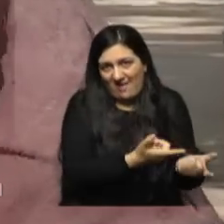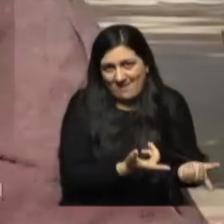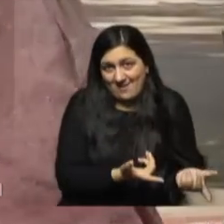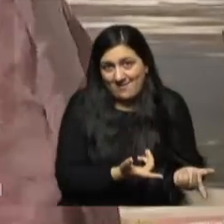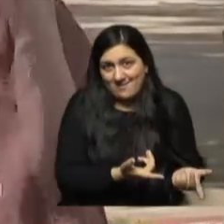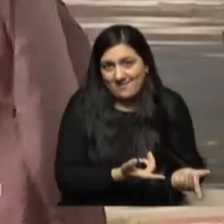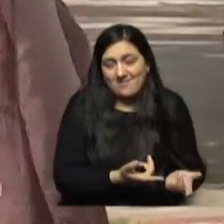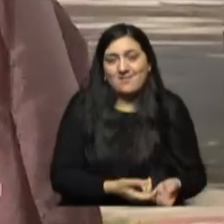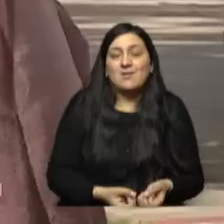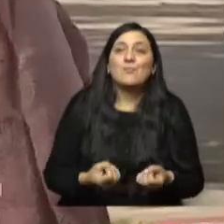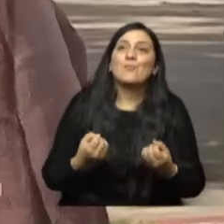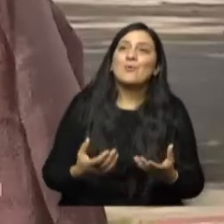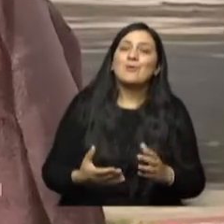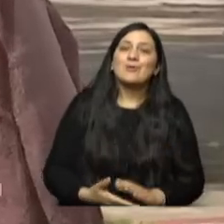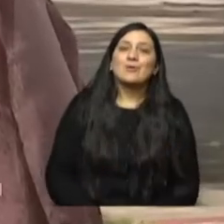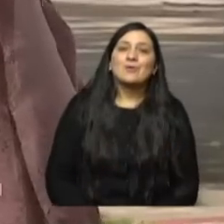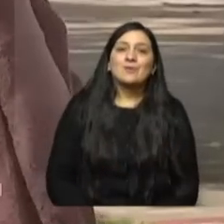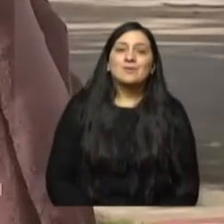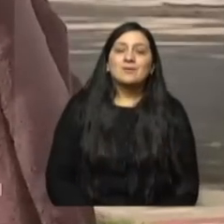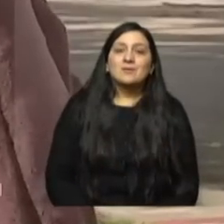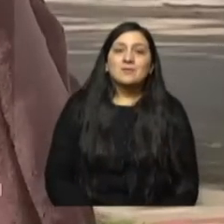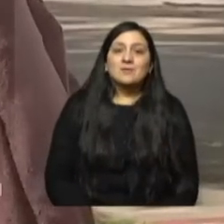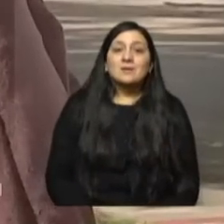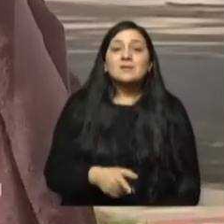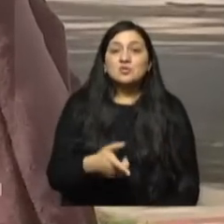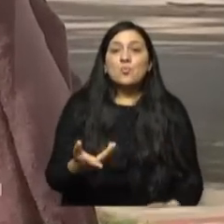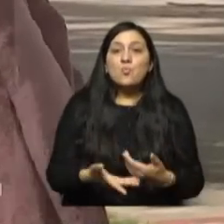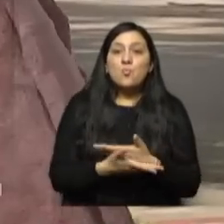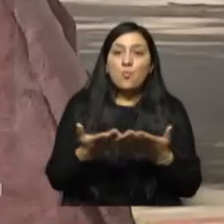En fin, y bueno, eso señala,